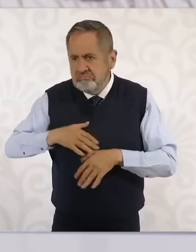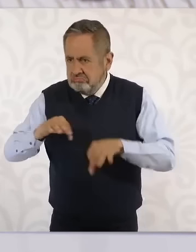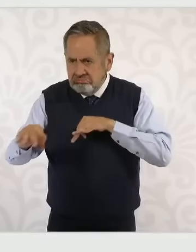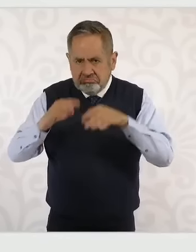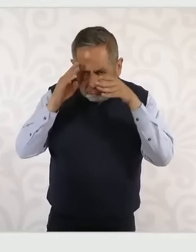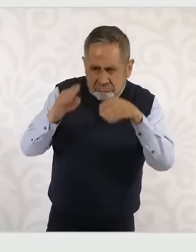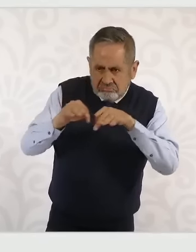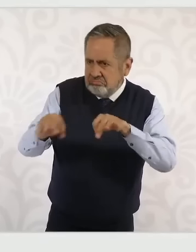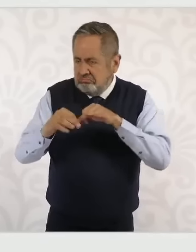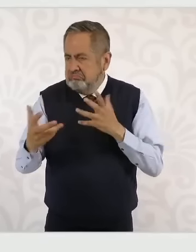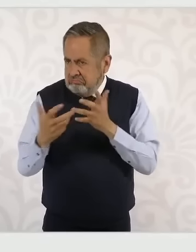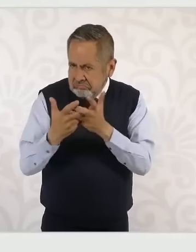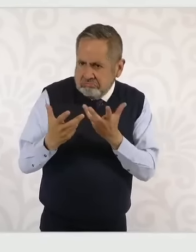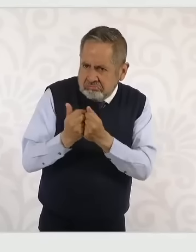no